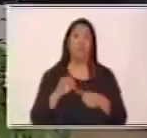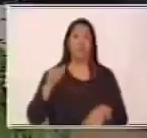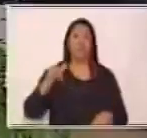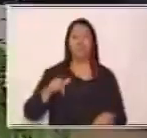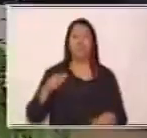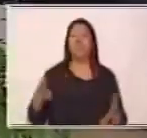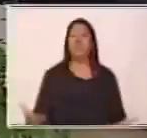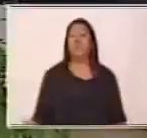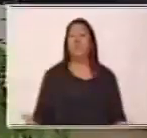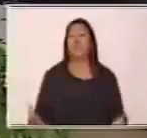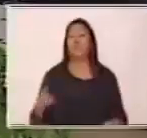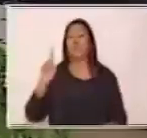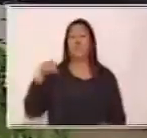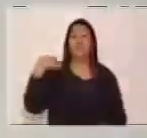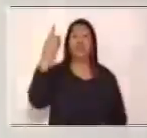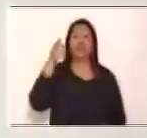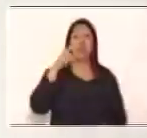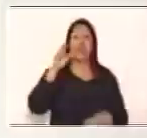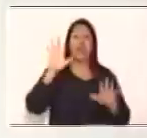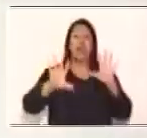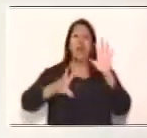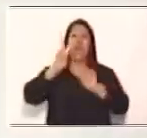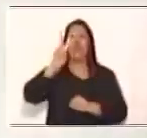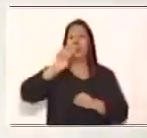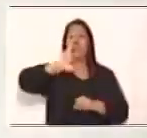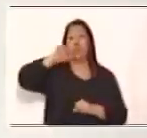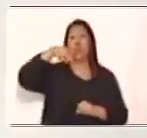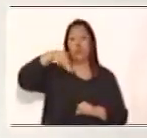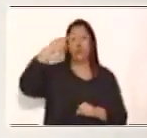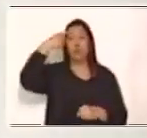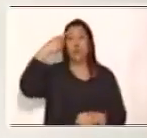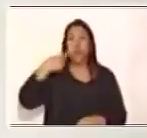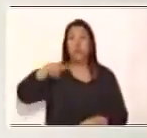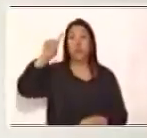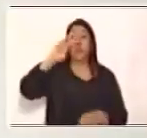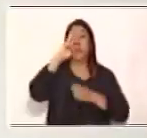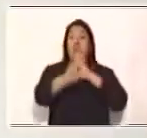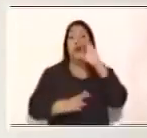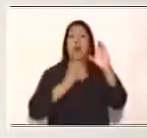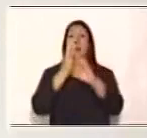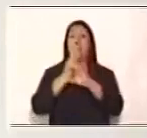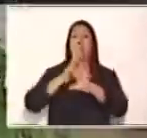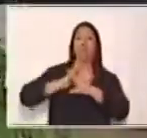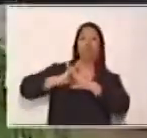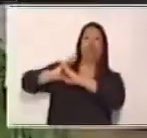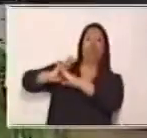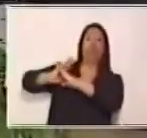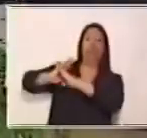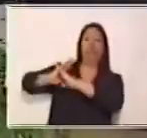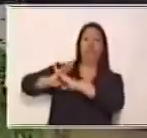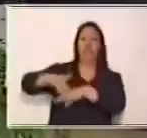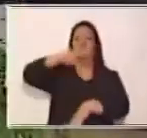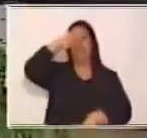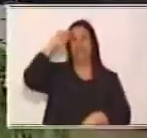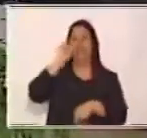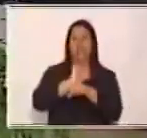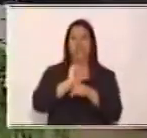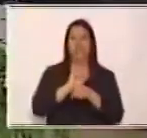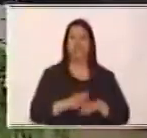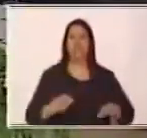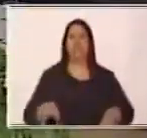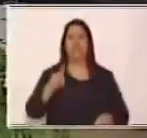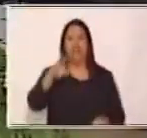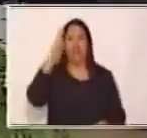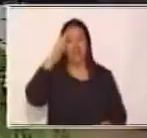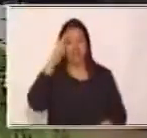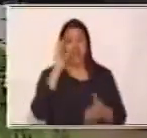la conmemoración el 12 de junio, el Día Mundial contra el Trabajo Infantil. Y te recuerdo, lávate las manos con